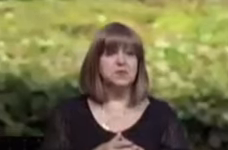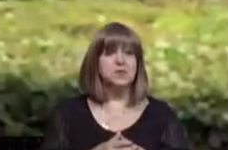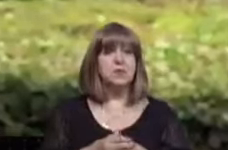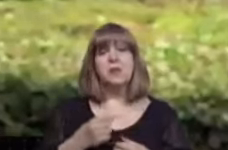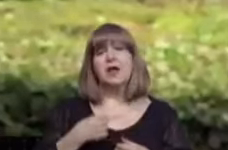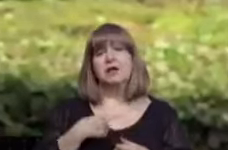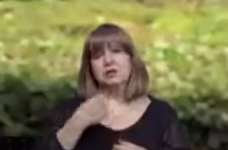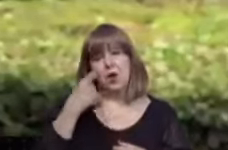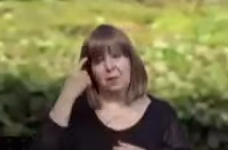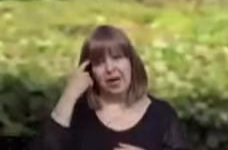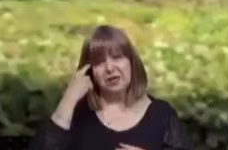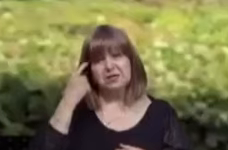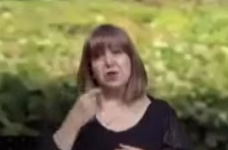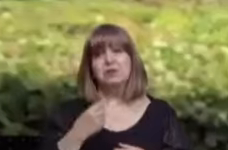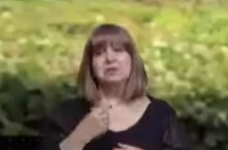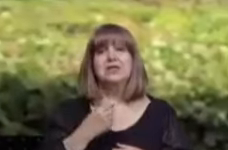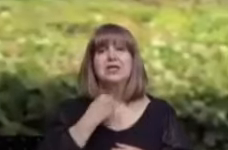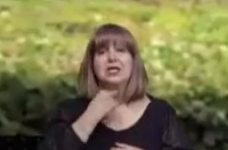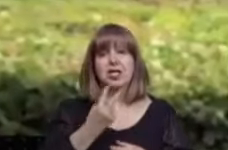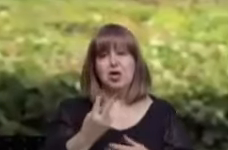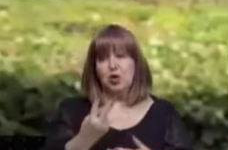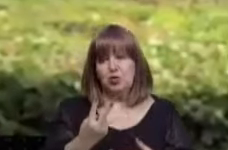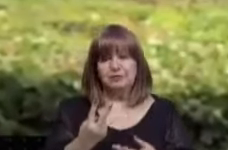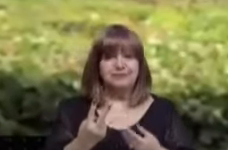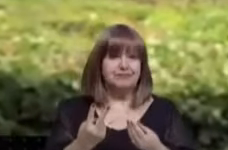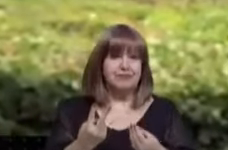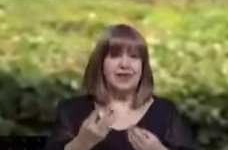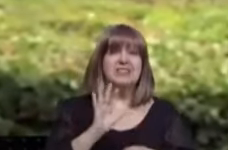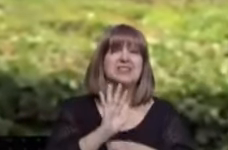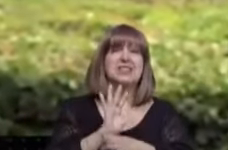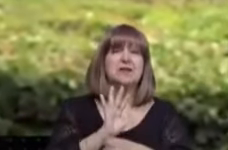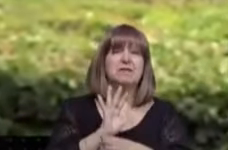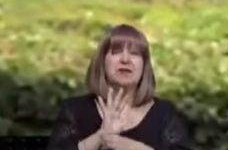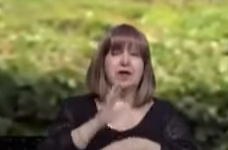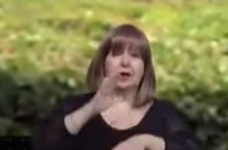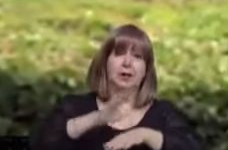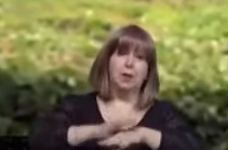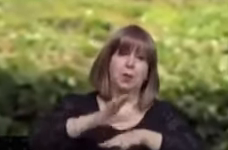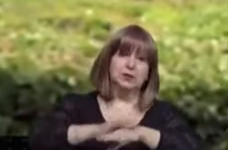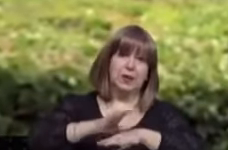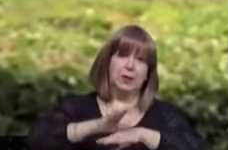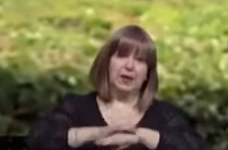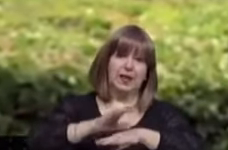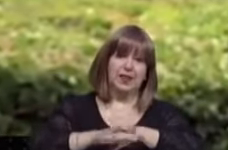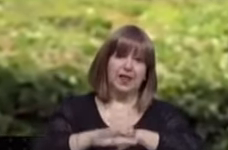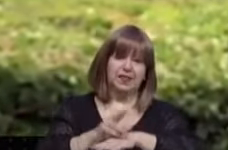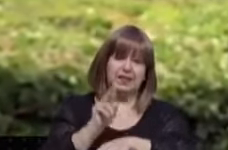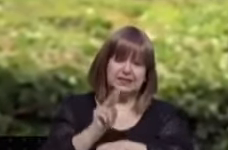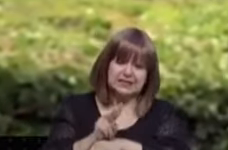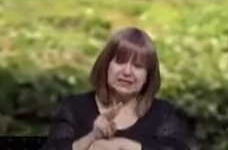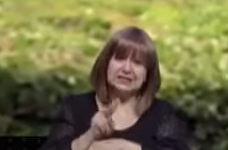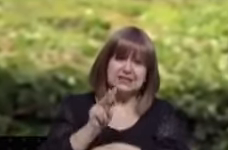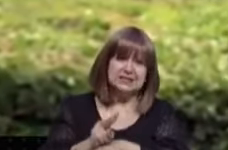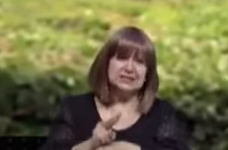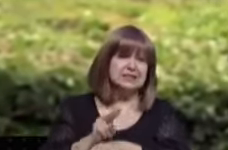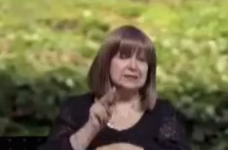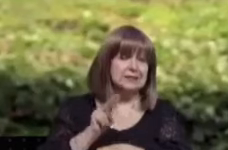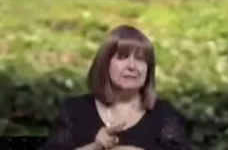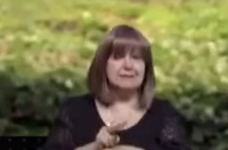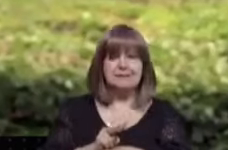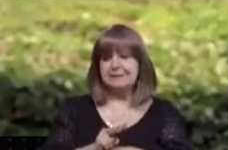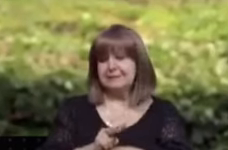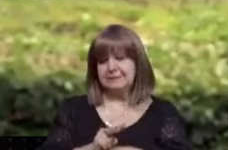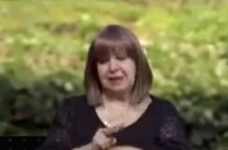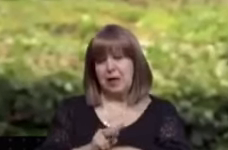Creo que traer una persona al mundo requiere cierta cantidad de responsabilidad hacia esa persona y creo